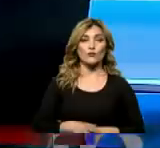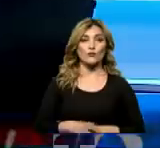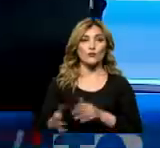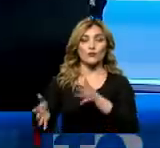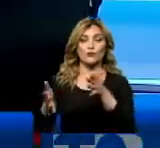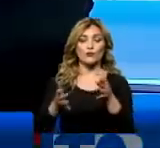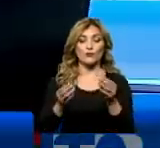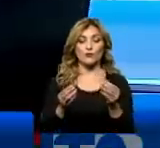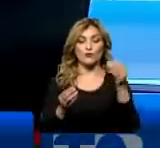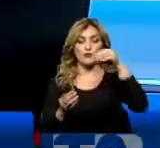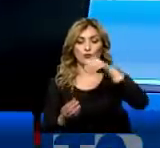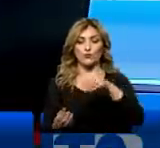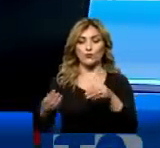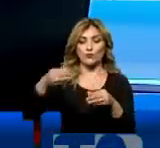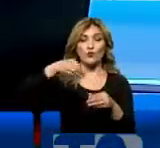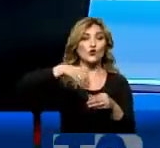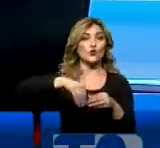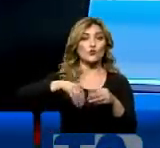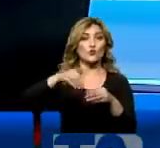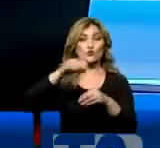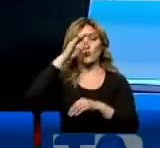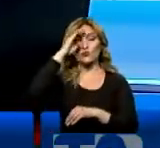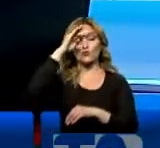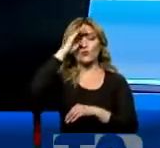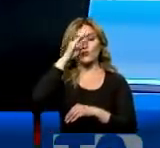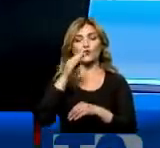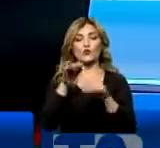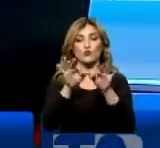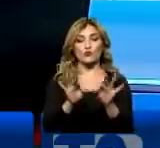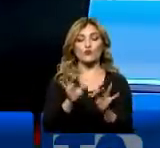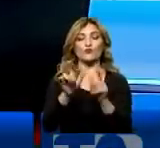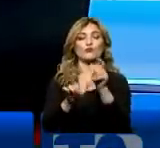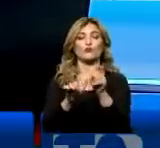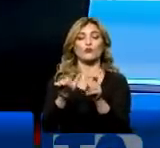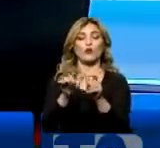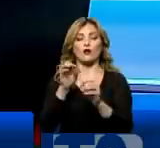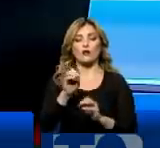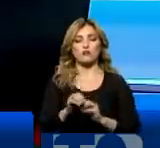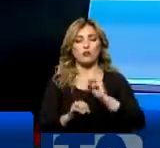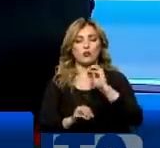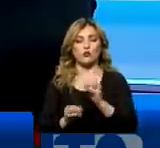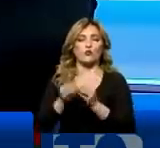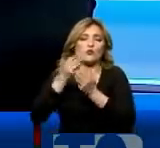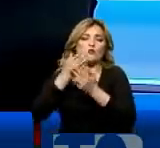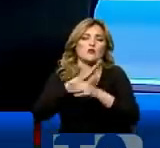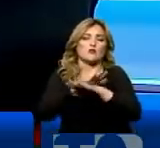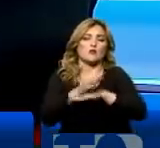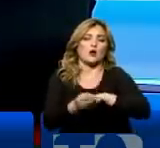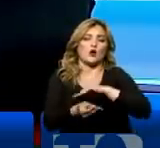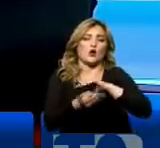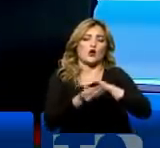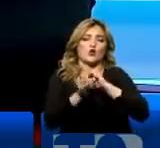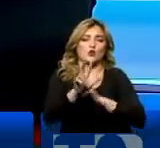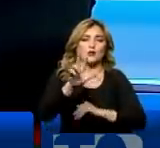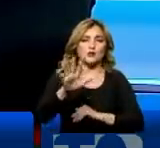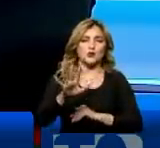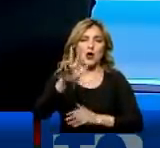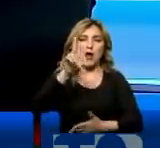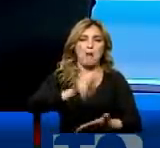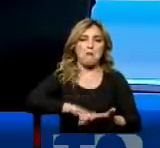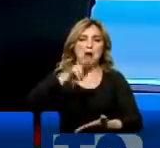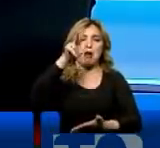El laboratorio de criminalística confirma que los peritos que presentaron sus informes dentro del caso Sobornos están